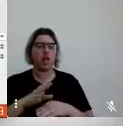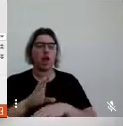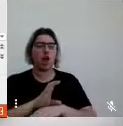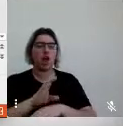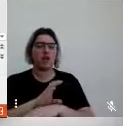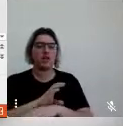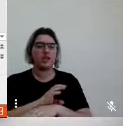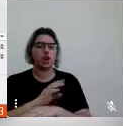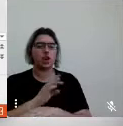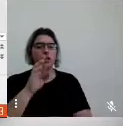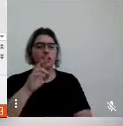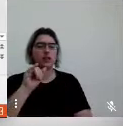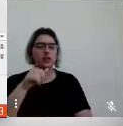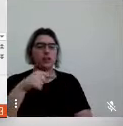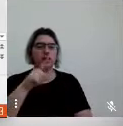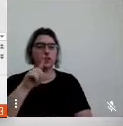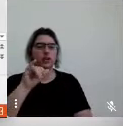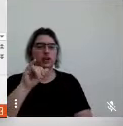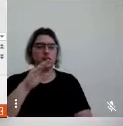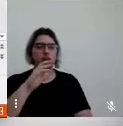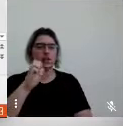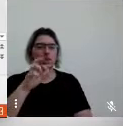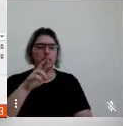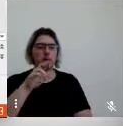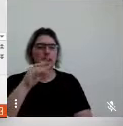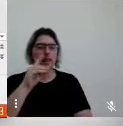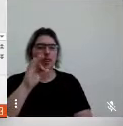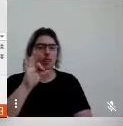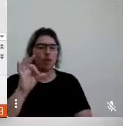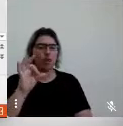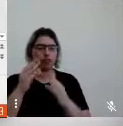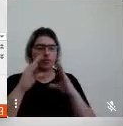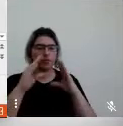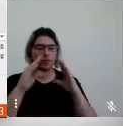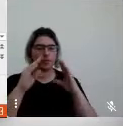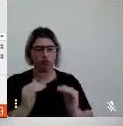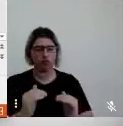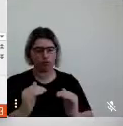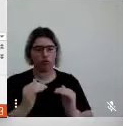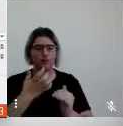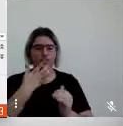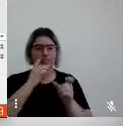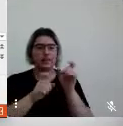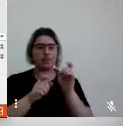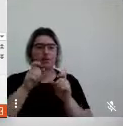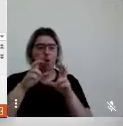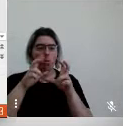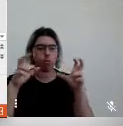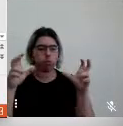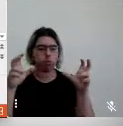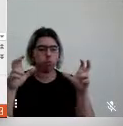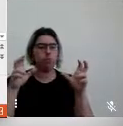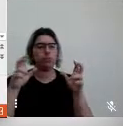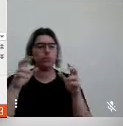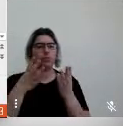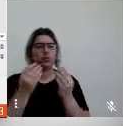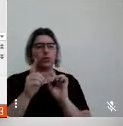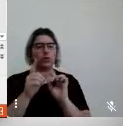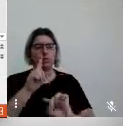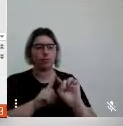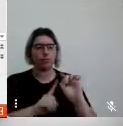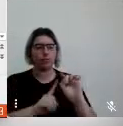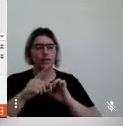triglicéridos. En personas con obesidad, con problemas de síndrome